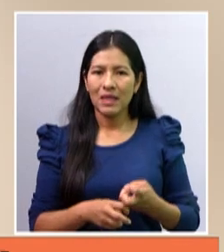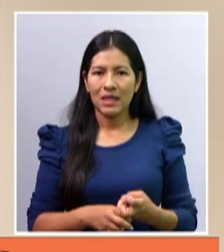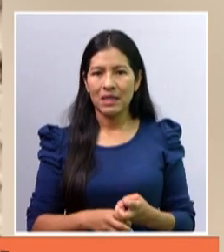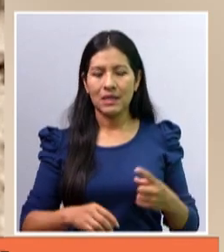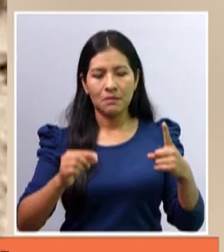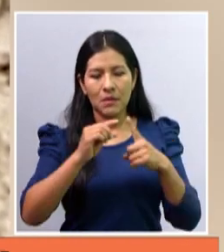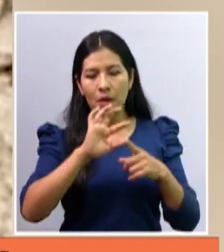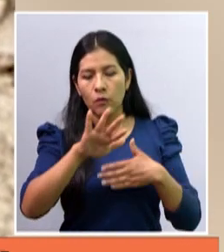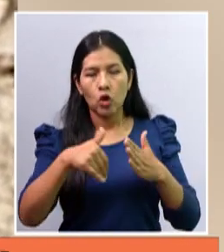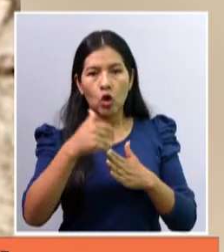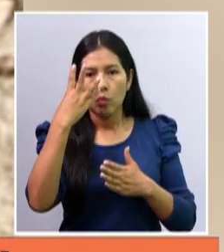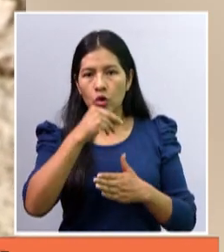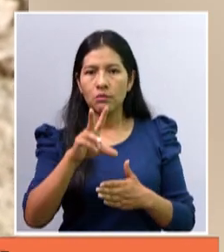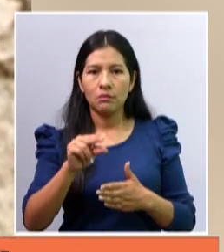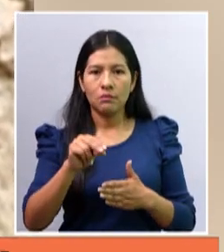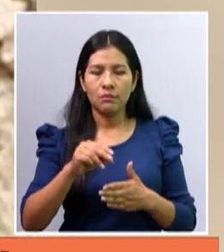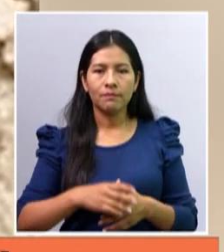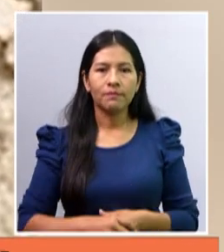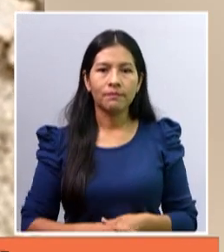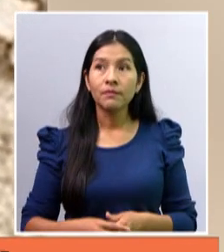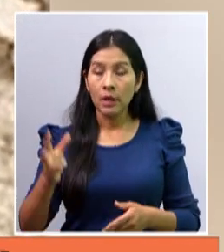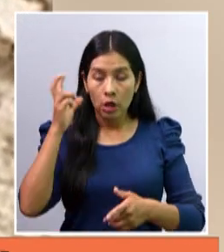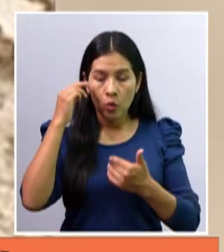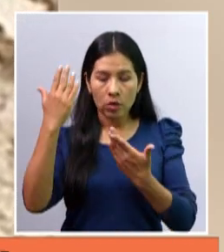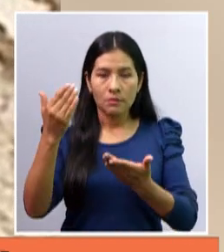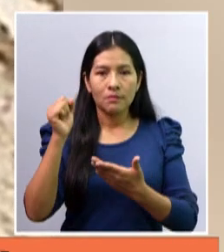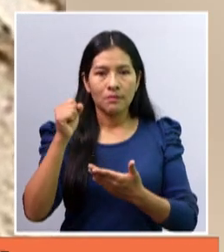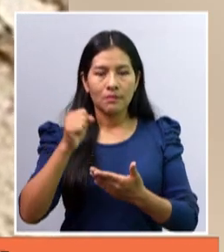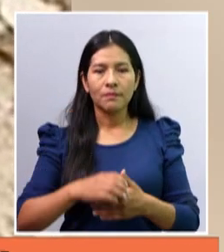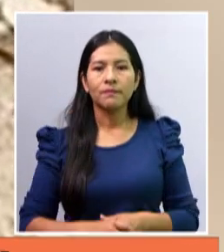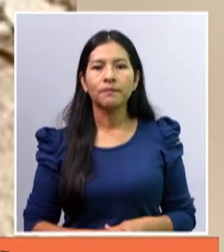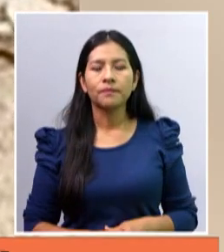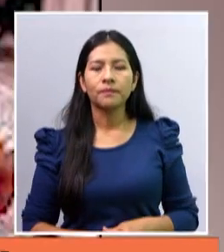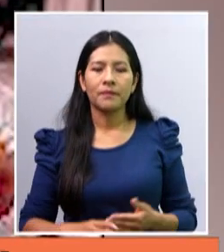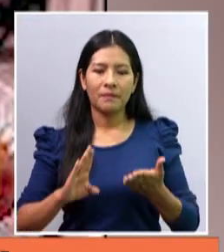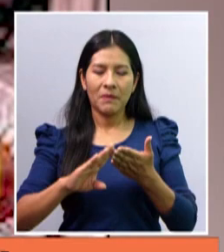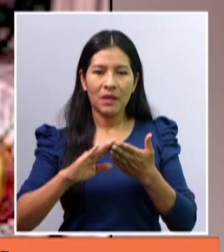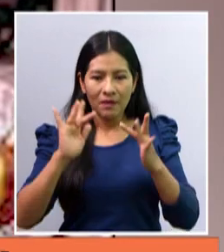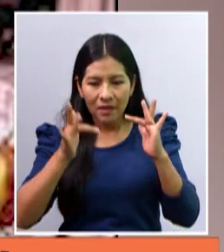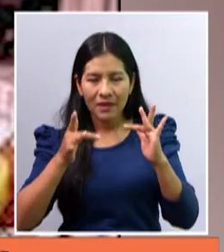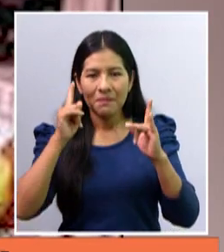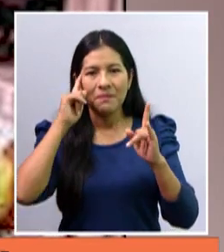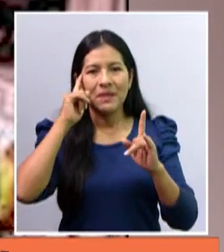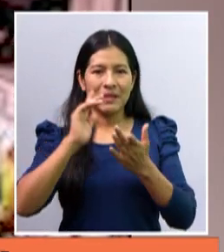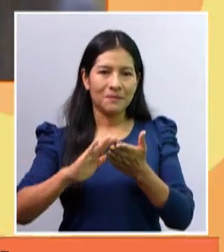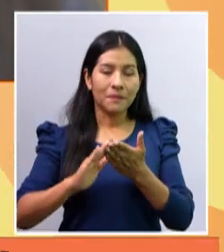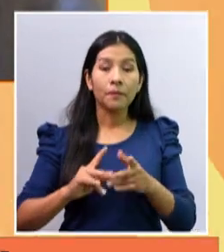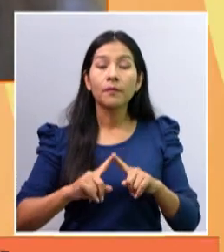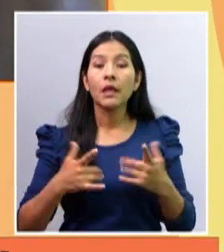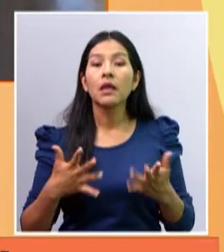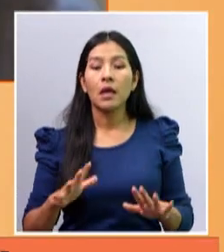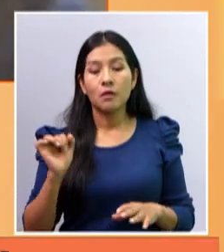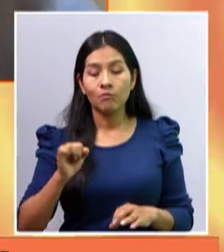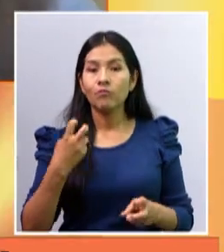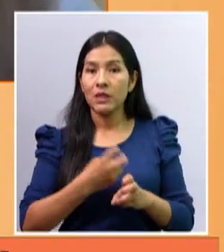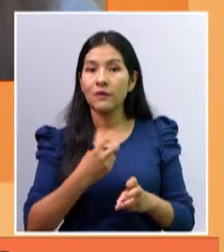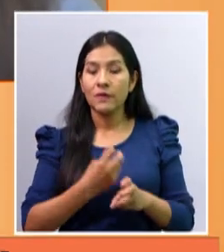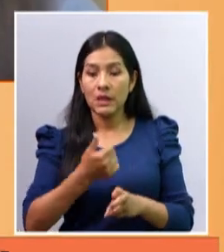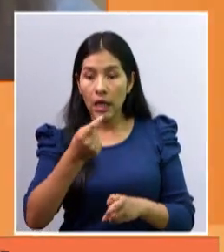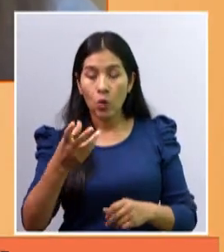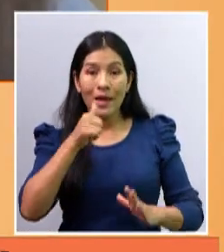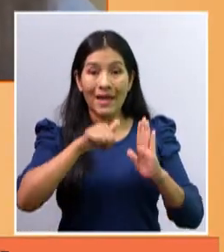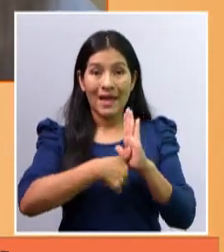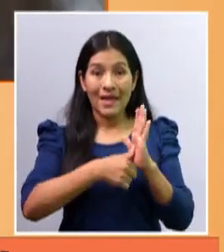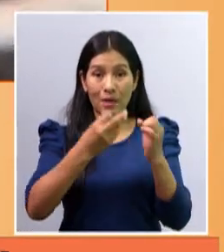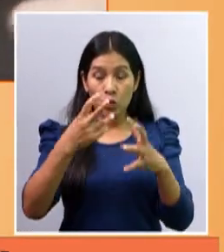que Dani Sí sí sí te estamos escuchando Perdón entonces sí es un poco complejo muchas de